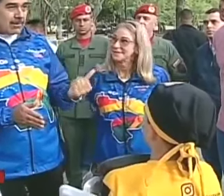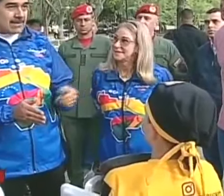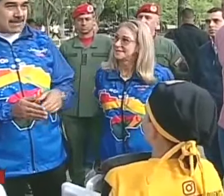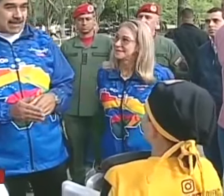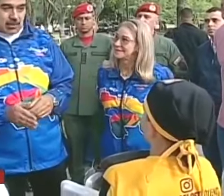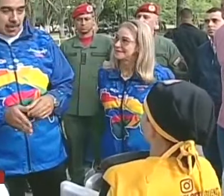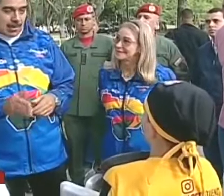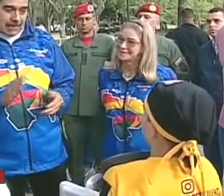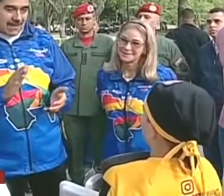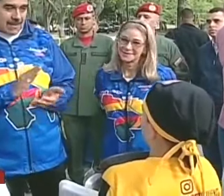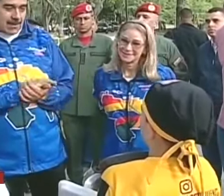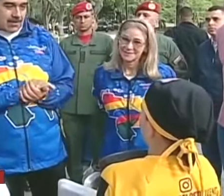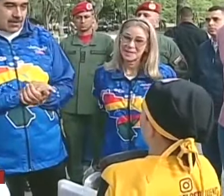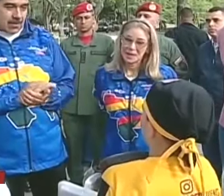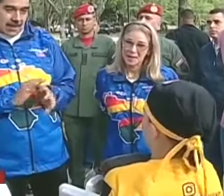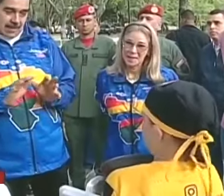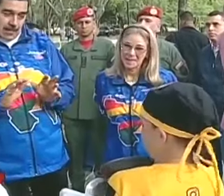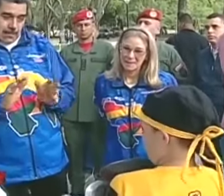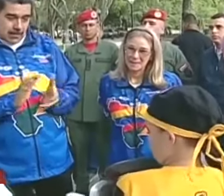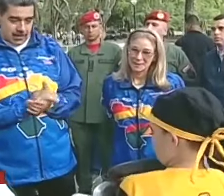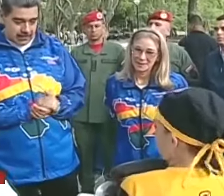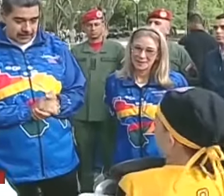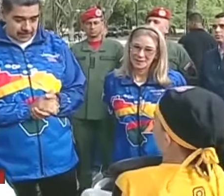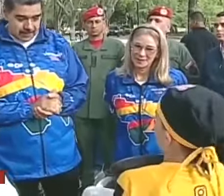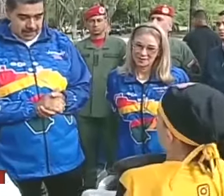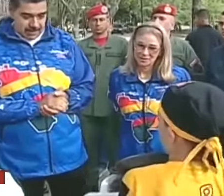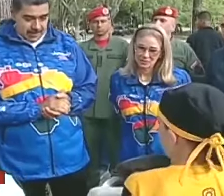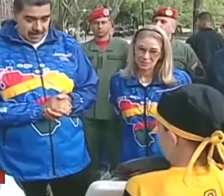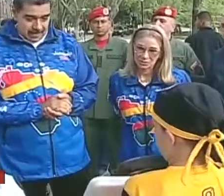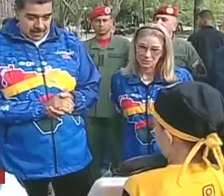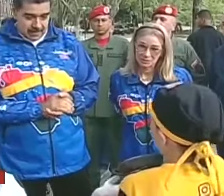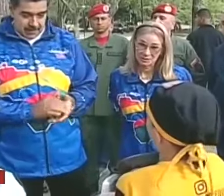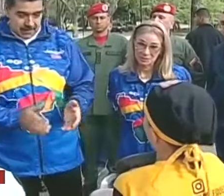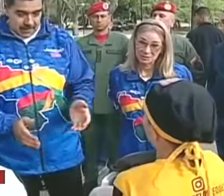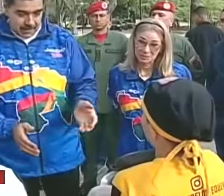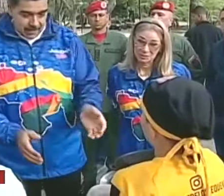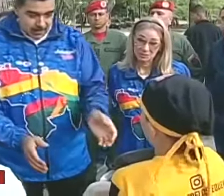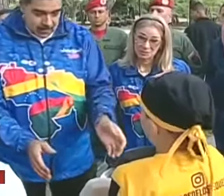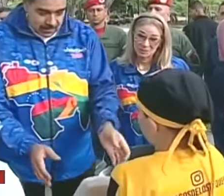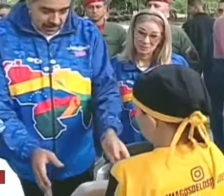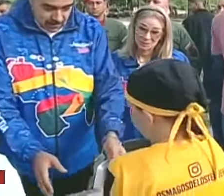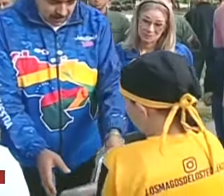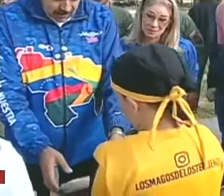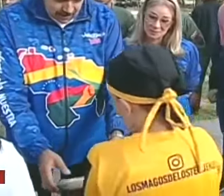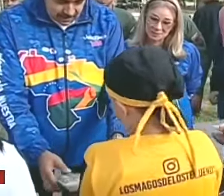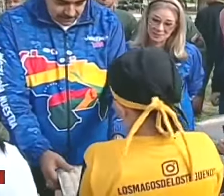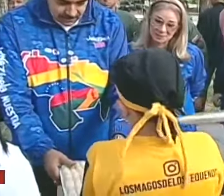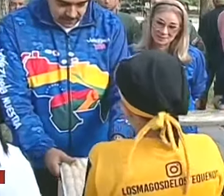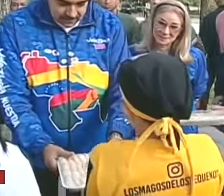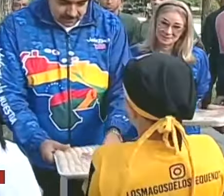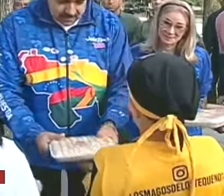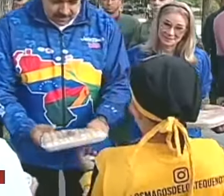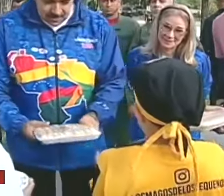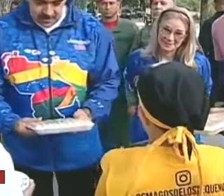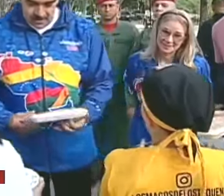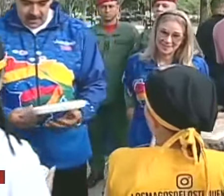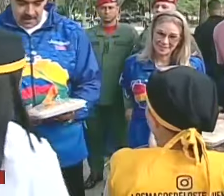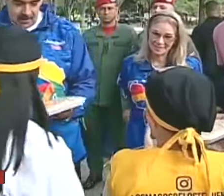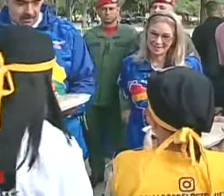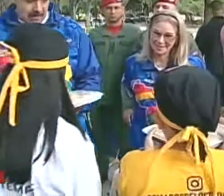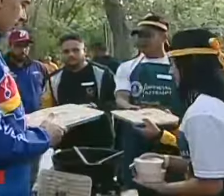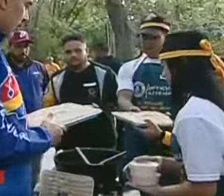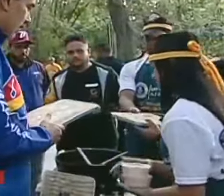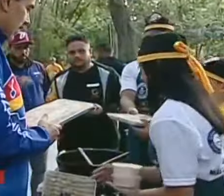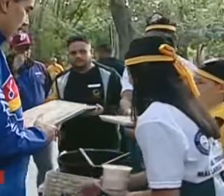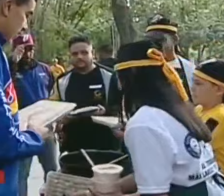tequeño más grande del mundo, que fue realizado por venezolanos y venezolanas pertenecientes a